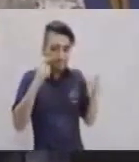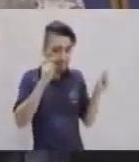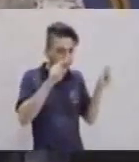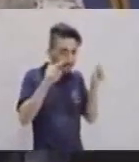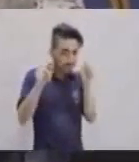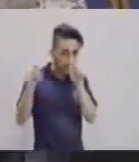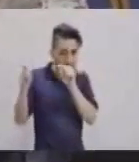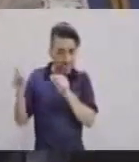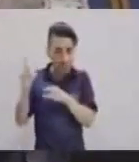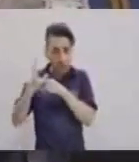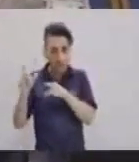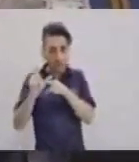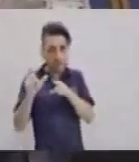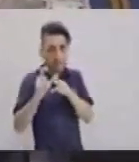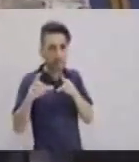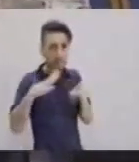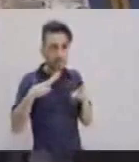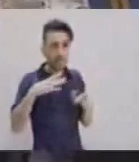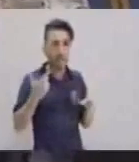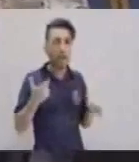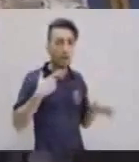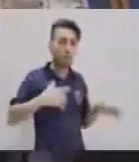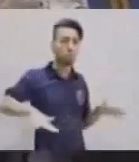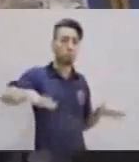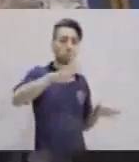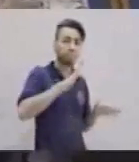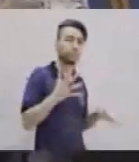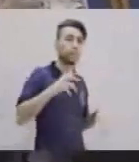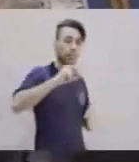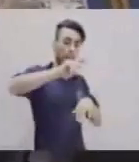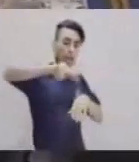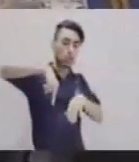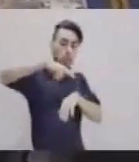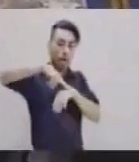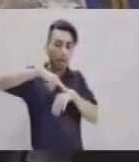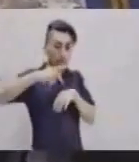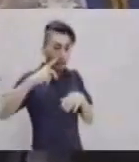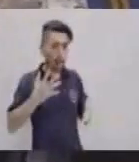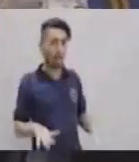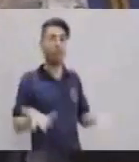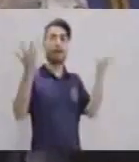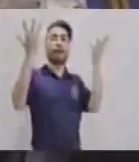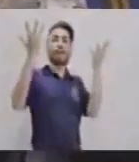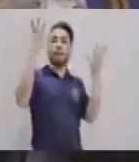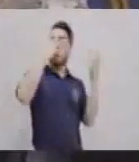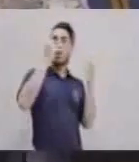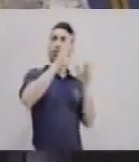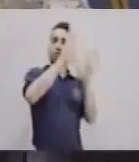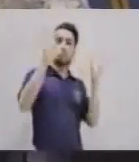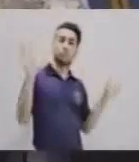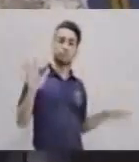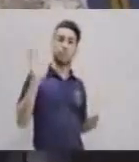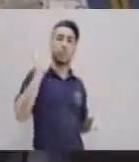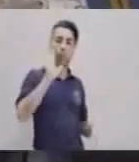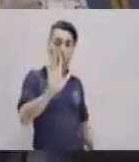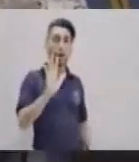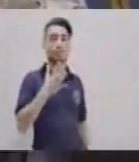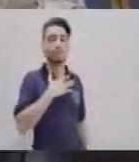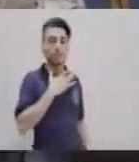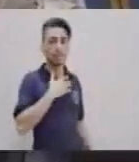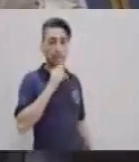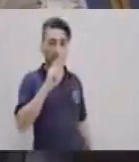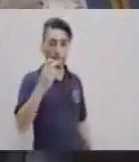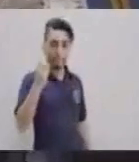esas pequeñas cosas que tenemos a nuestro alrededor, la naturaleza, y resaltarlas. Entonces, por eso se les llamó